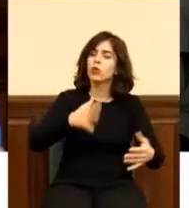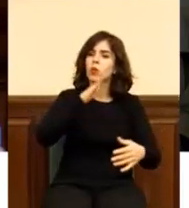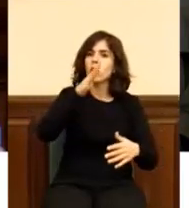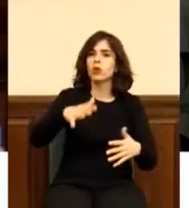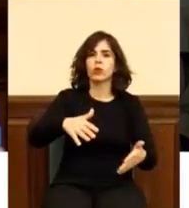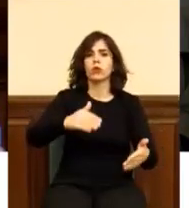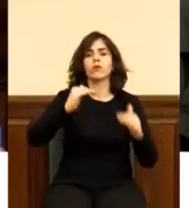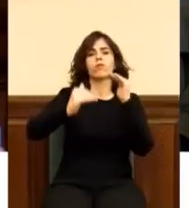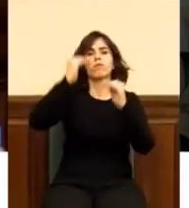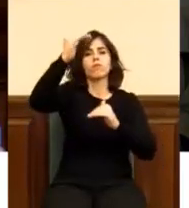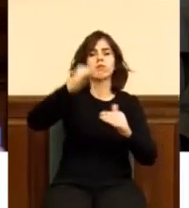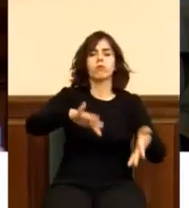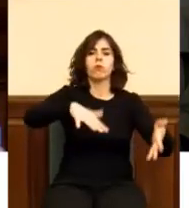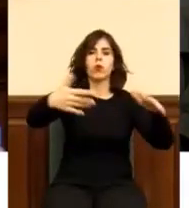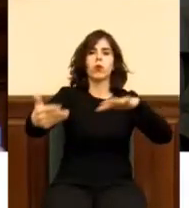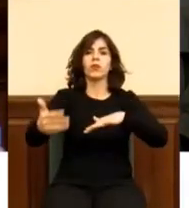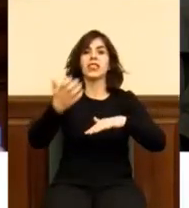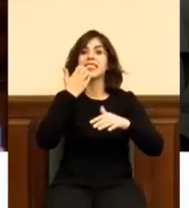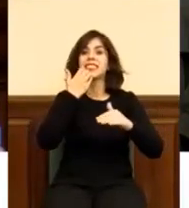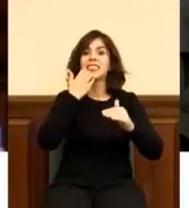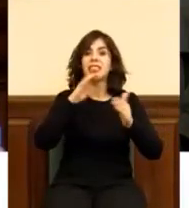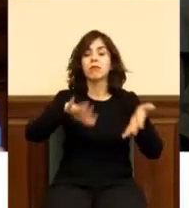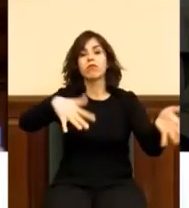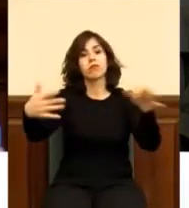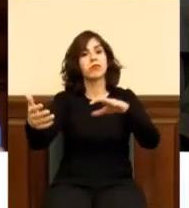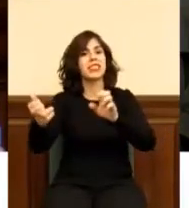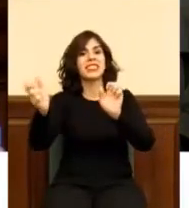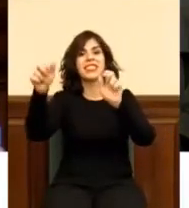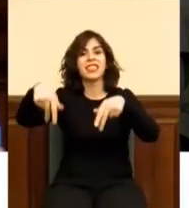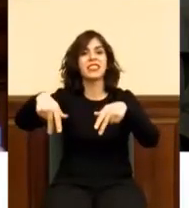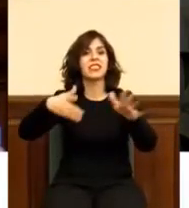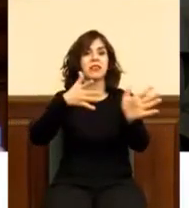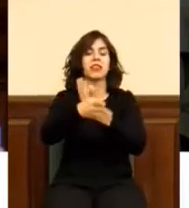Si no la tiene, pues es, como todos los demás, un conjunto de papeles.